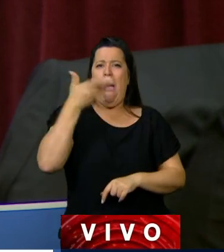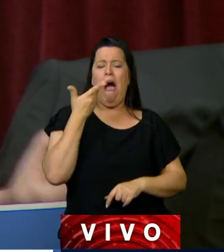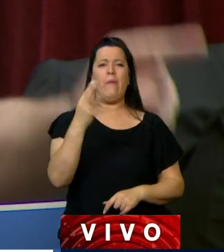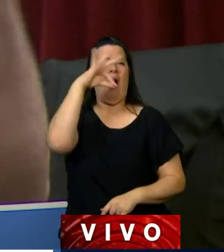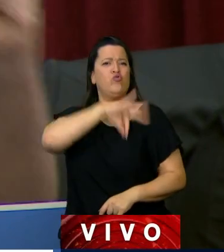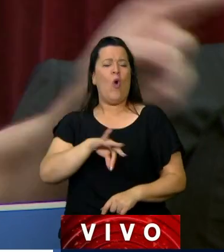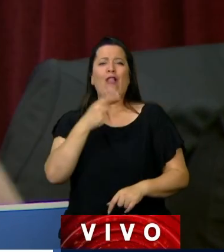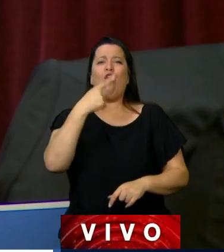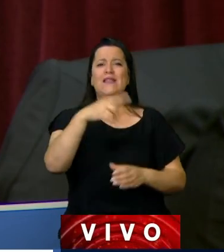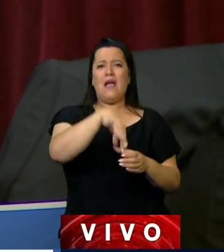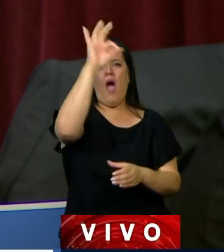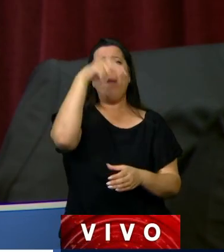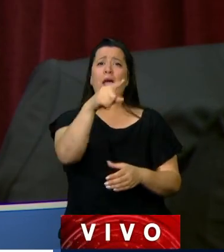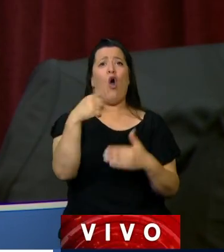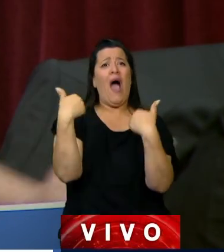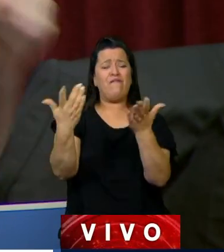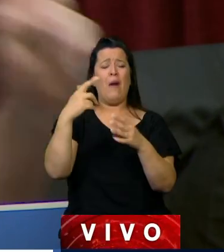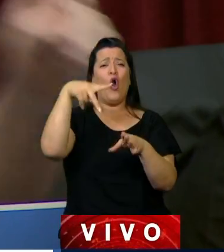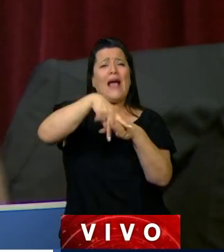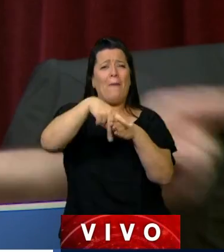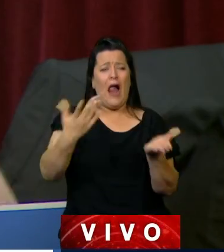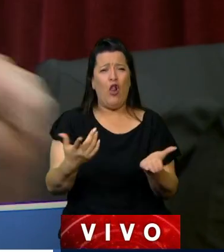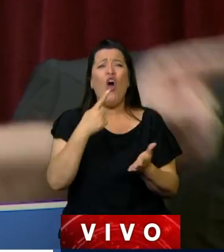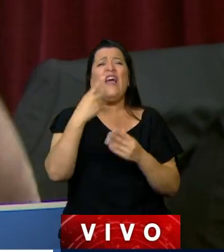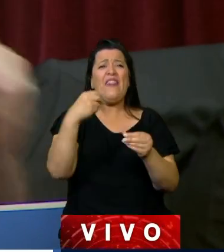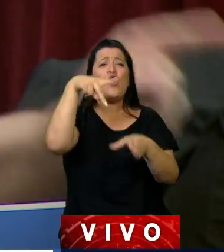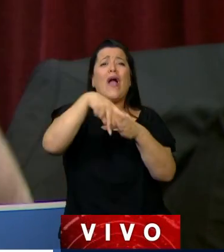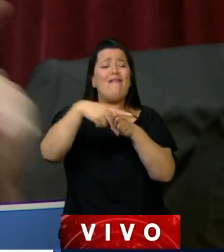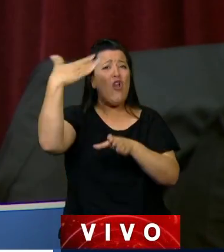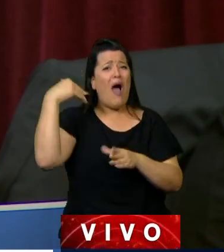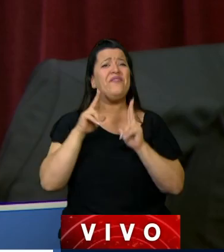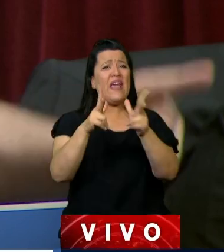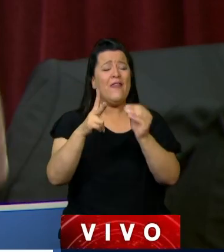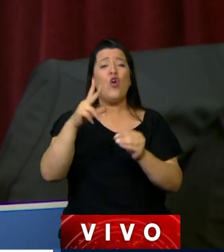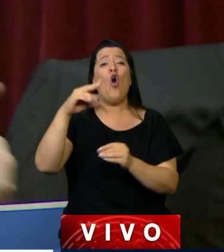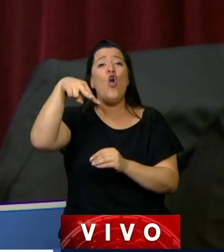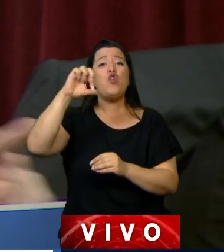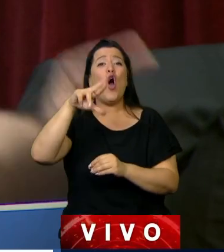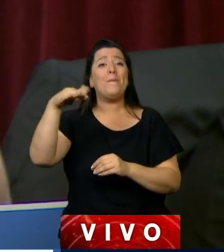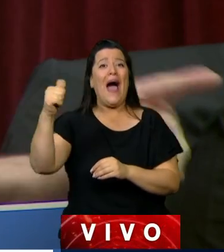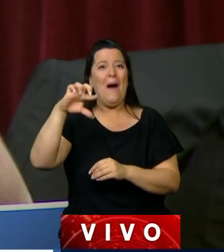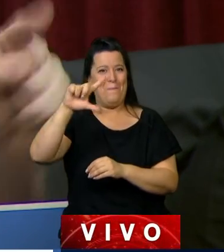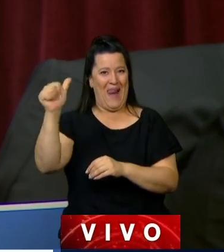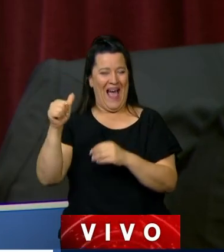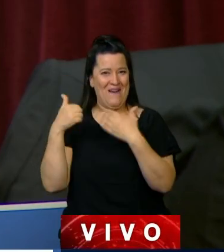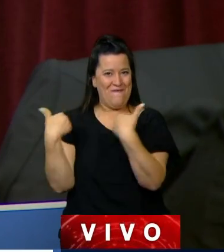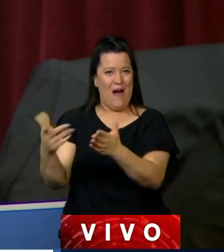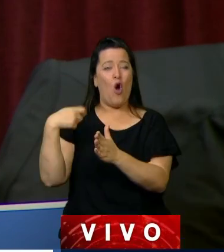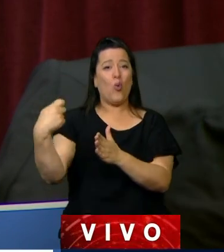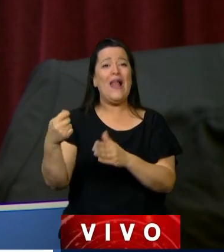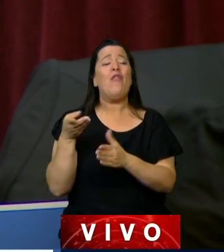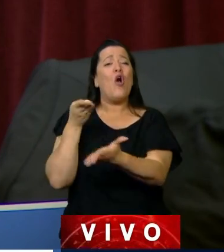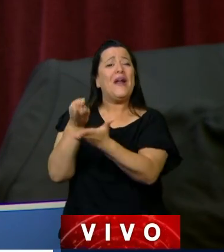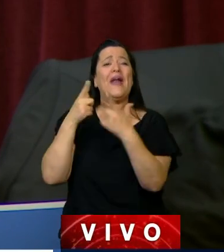pero reivindican a Domingo Cavallo. ¿Qué dijo Domingo Cavallo cuando Norma Pla reclamaba los 450 pesos para